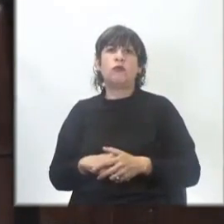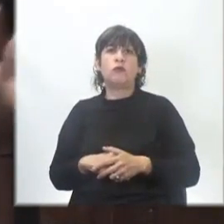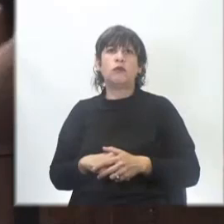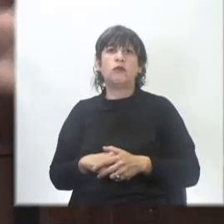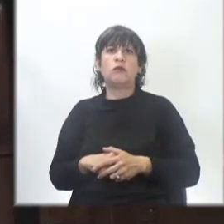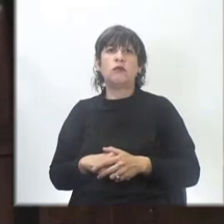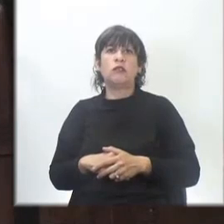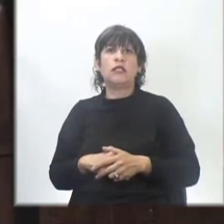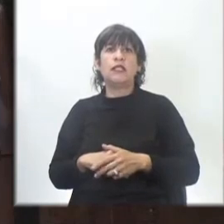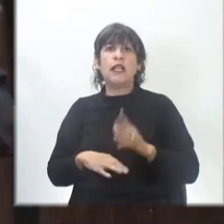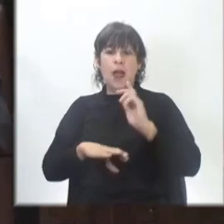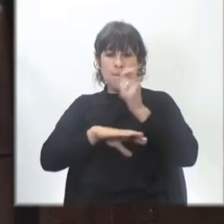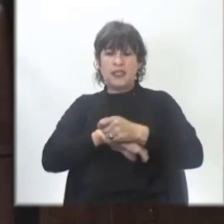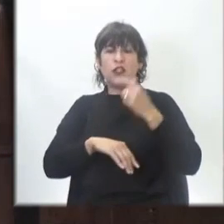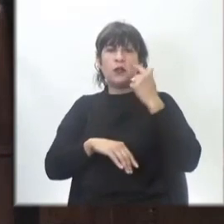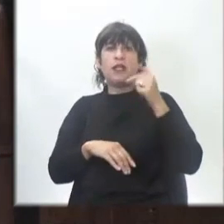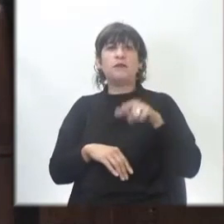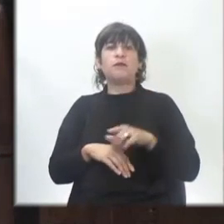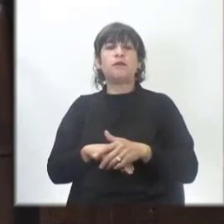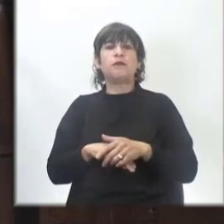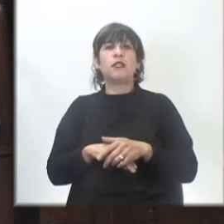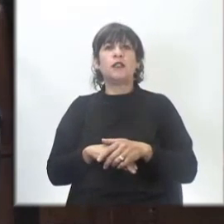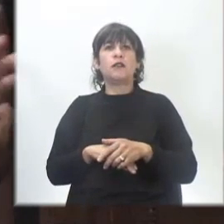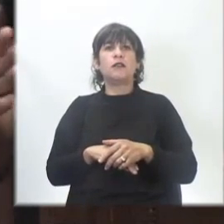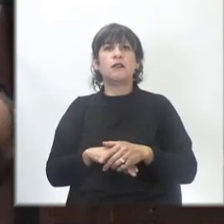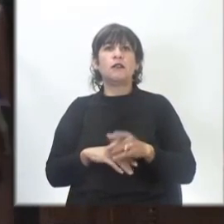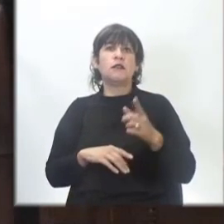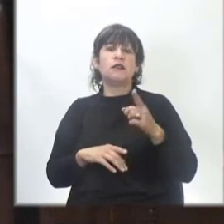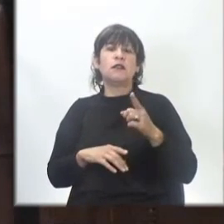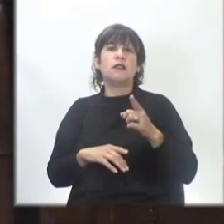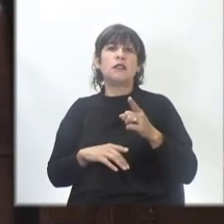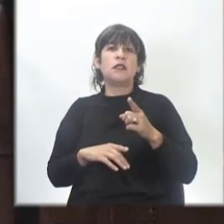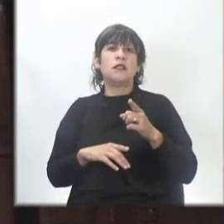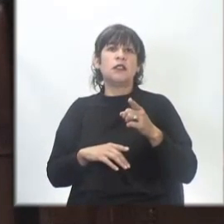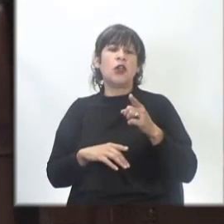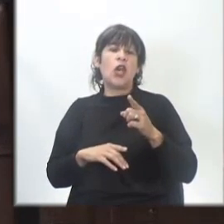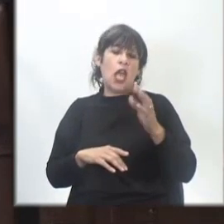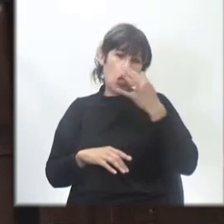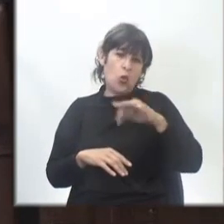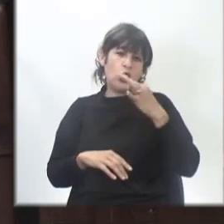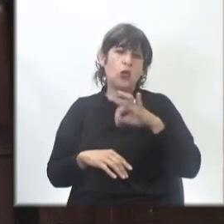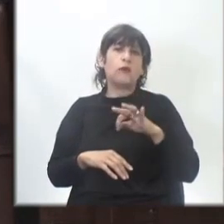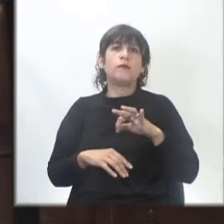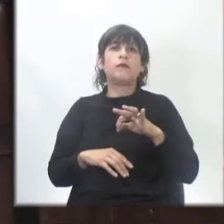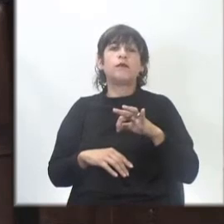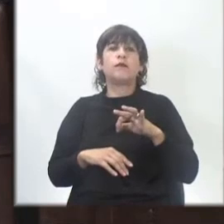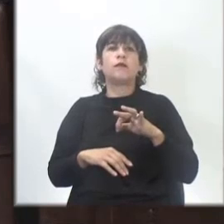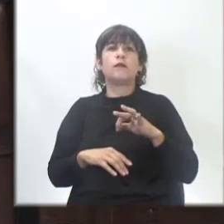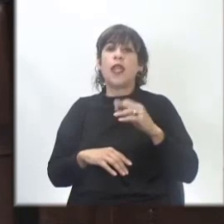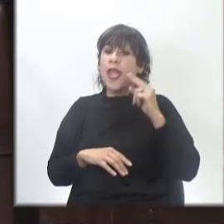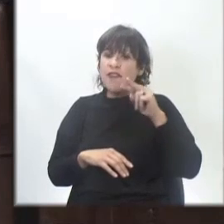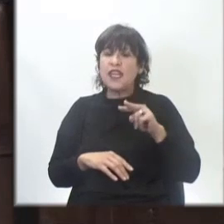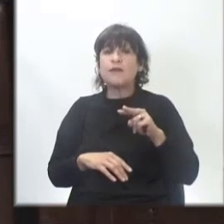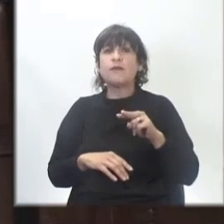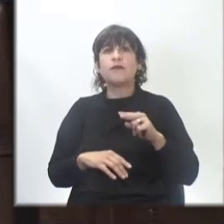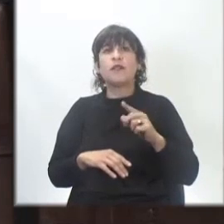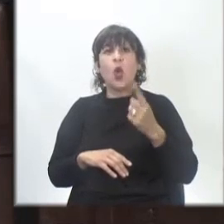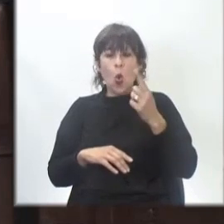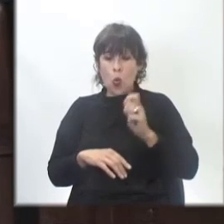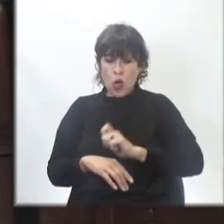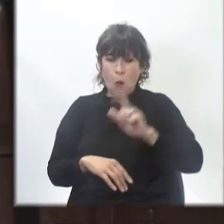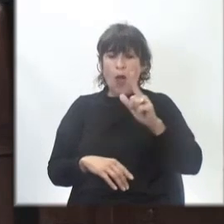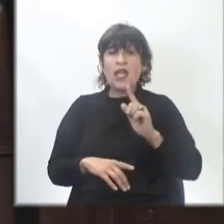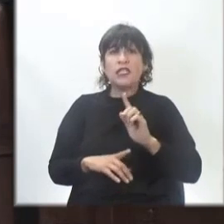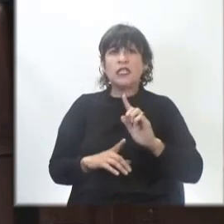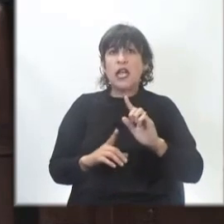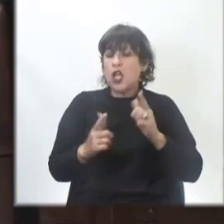El rubro inversiones, señor presidente, que es el único que ve un aumento, que no ve